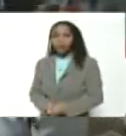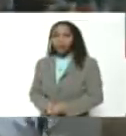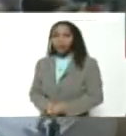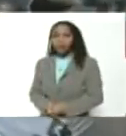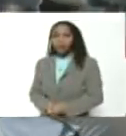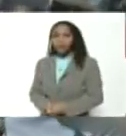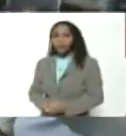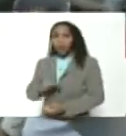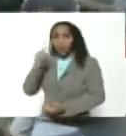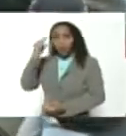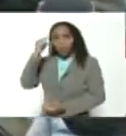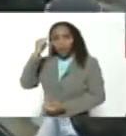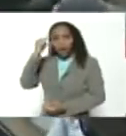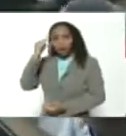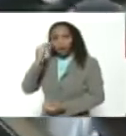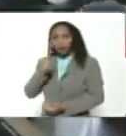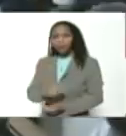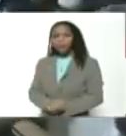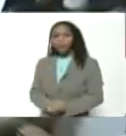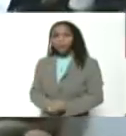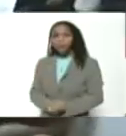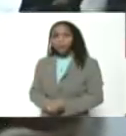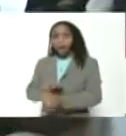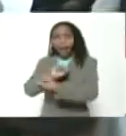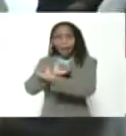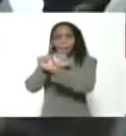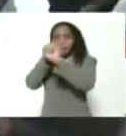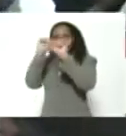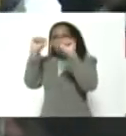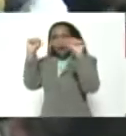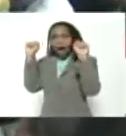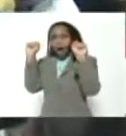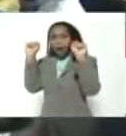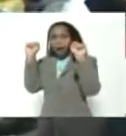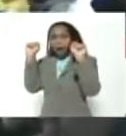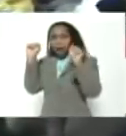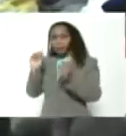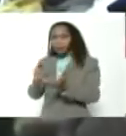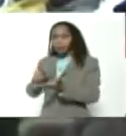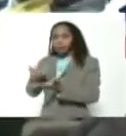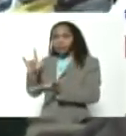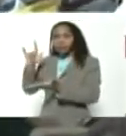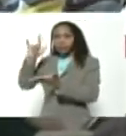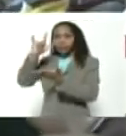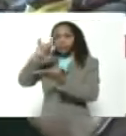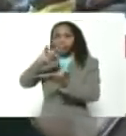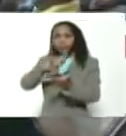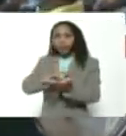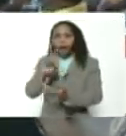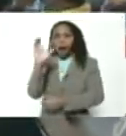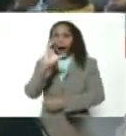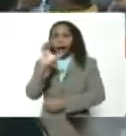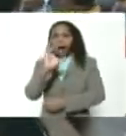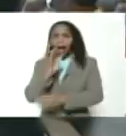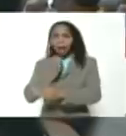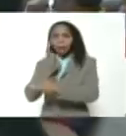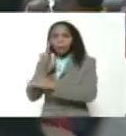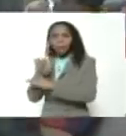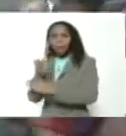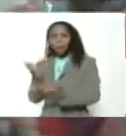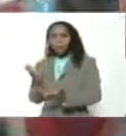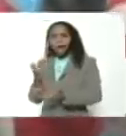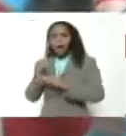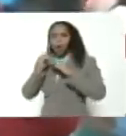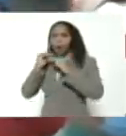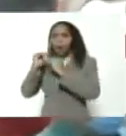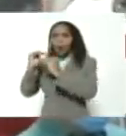Un día, en una mañana, sobrevolábamos Caracas, íbamos para el